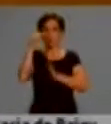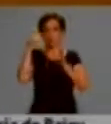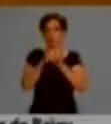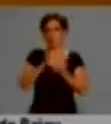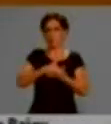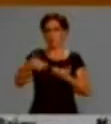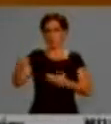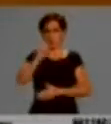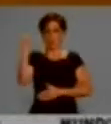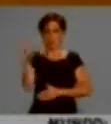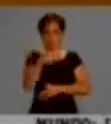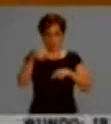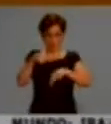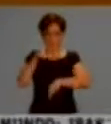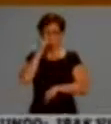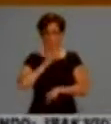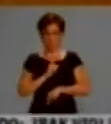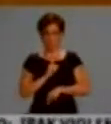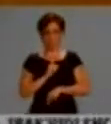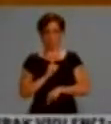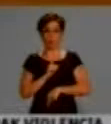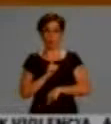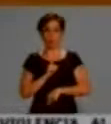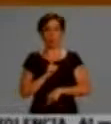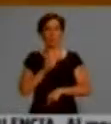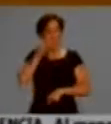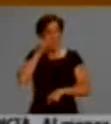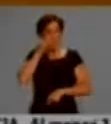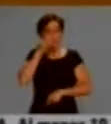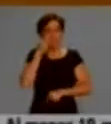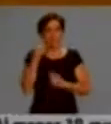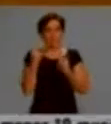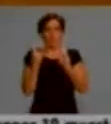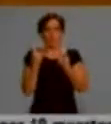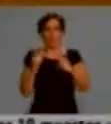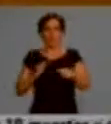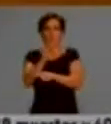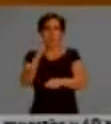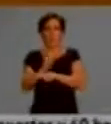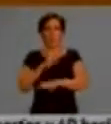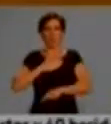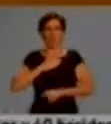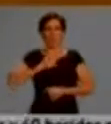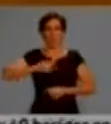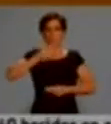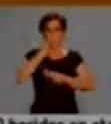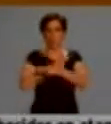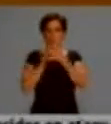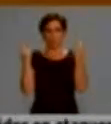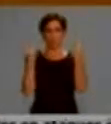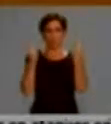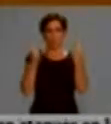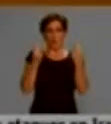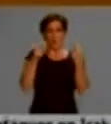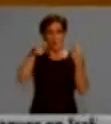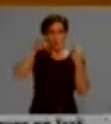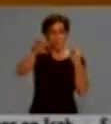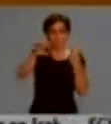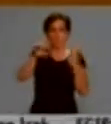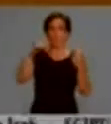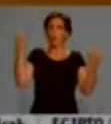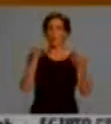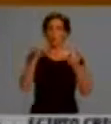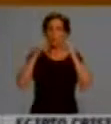de euros este año, y con la necesidad de financiar su deuda pública, debe tener un exquisito